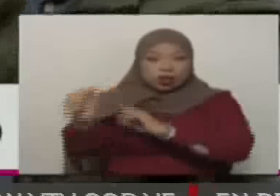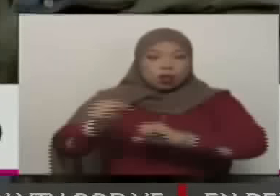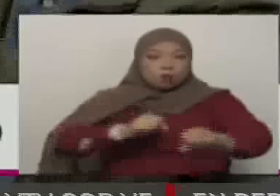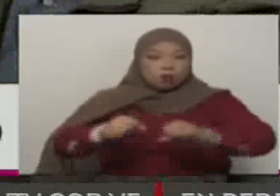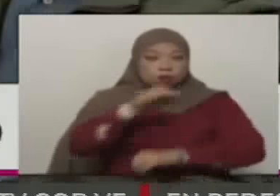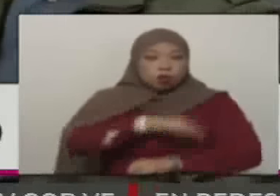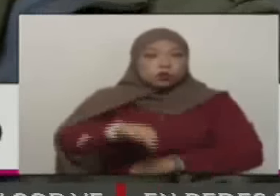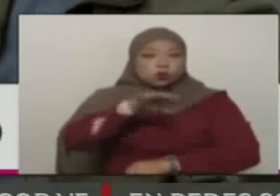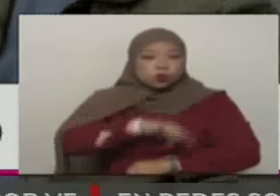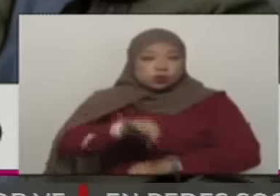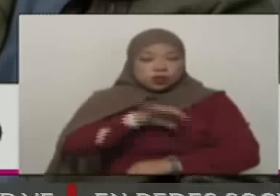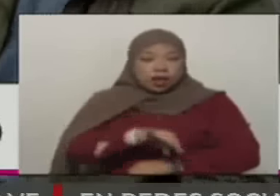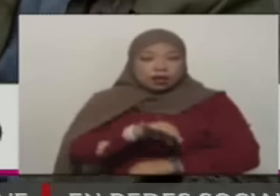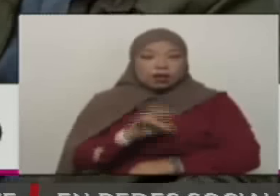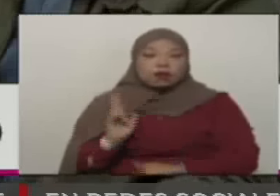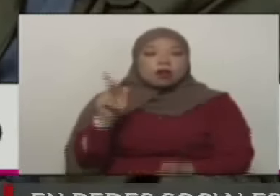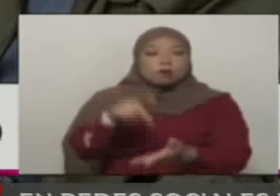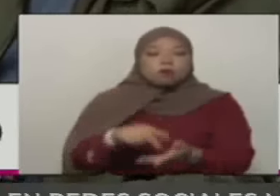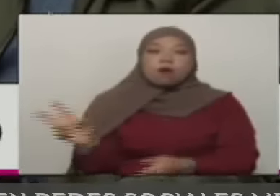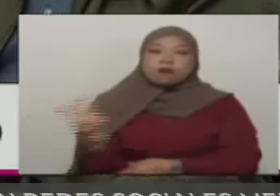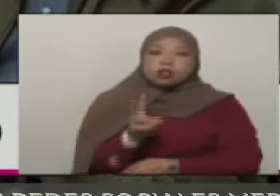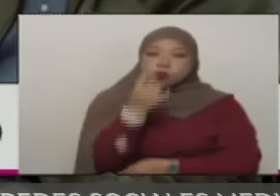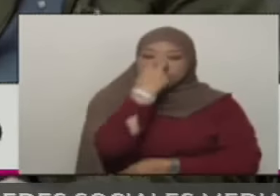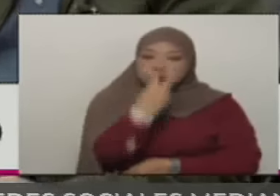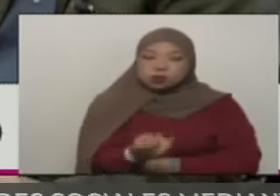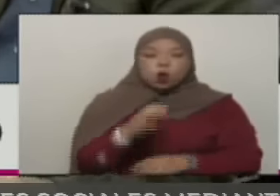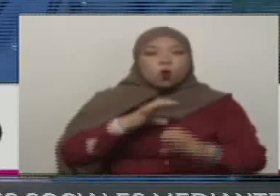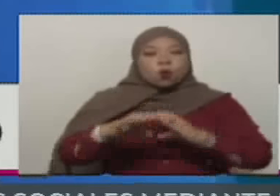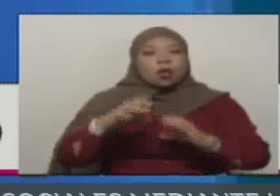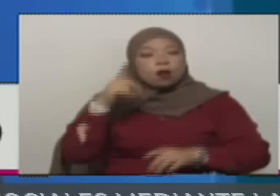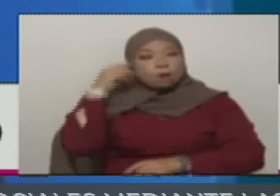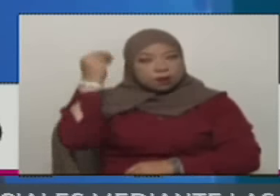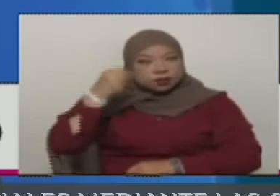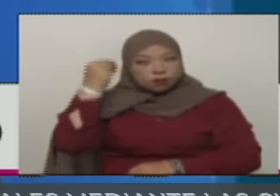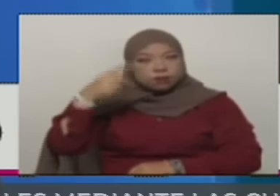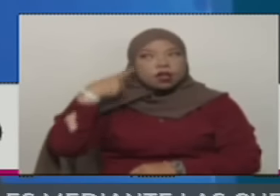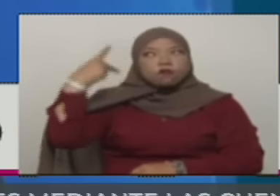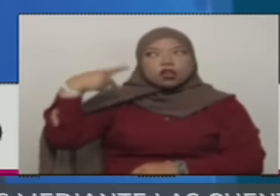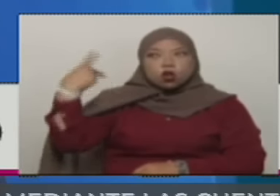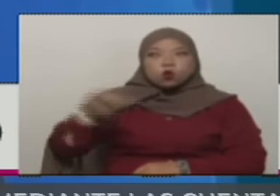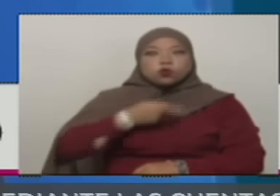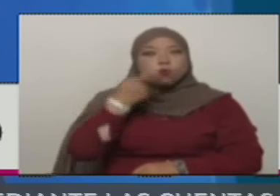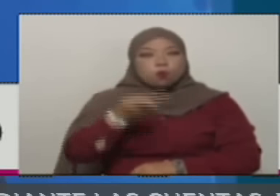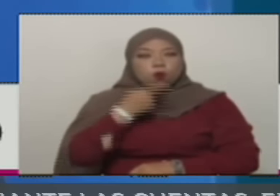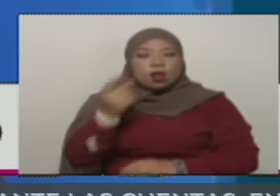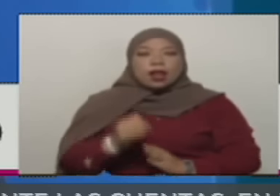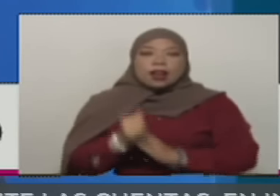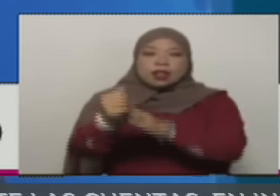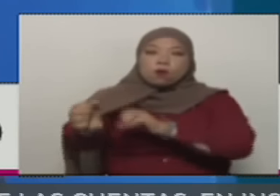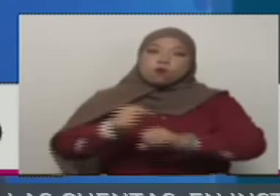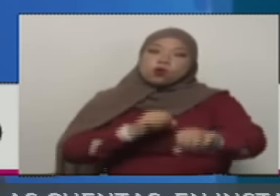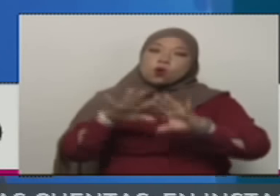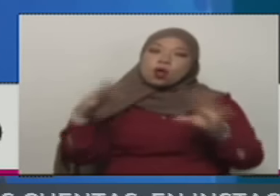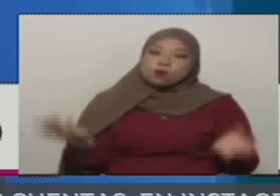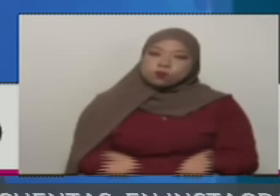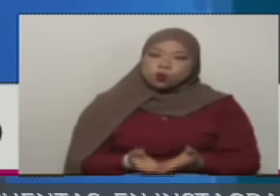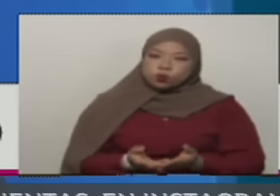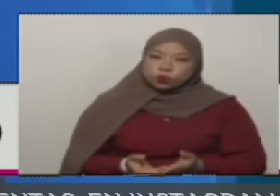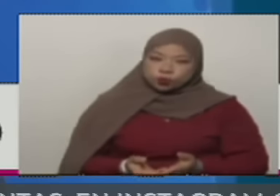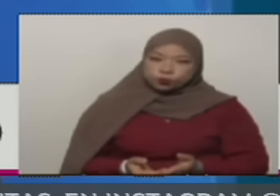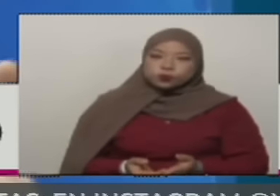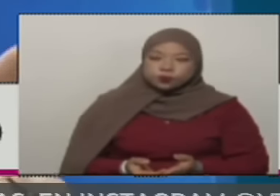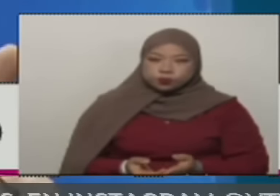Vienen grandes comunicadores, intelectuales, grandes líderes del mundo antifascista,